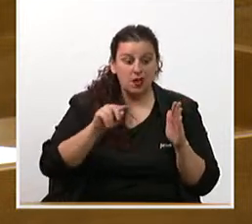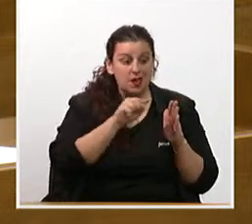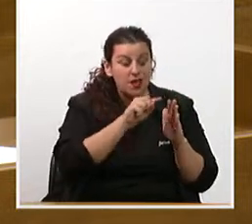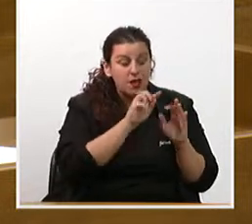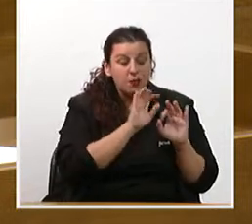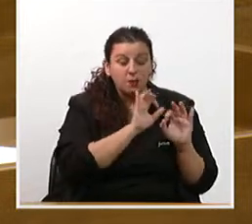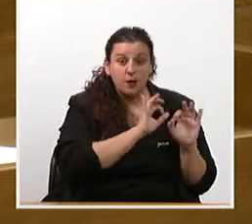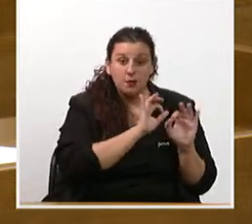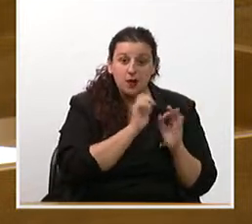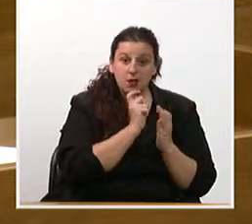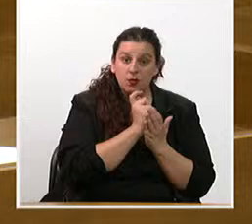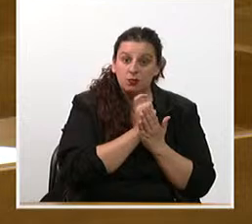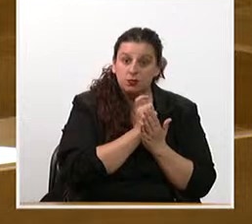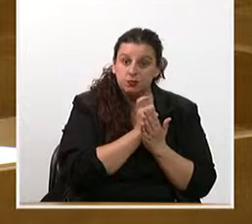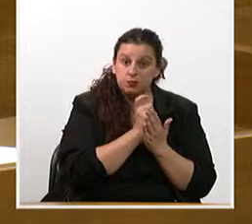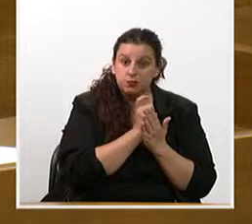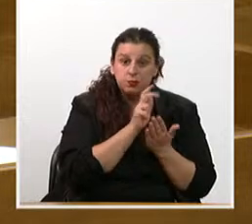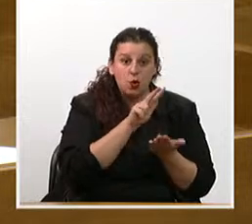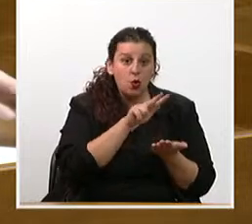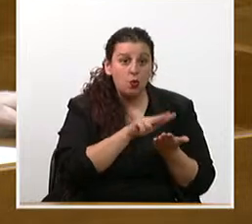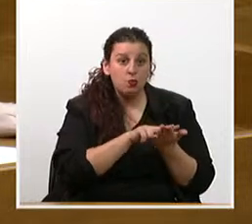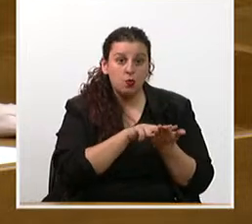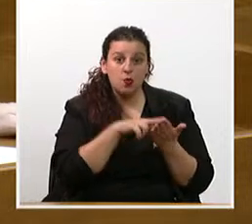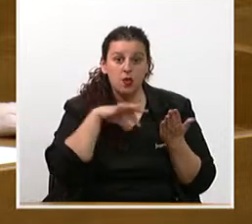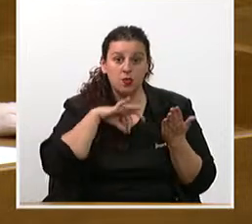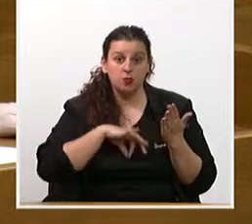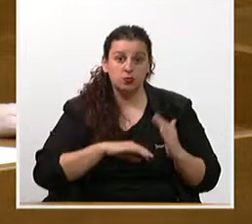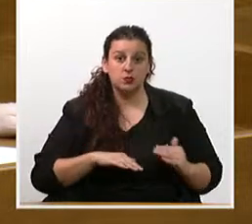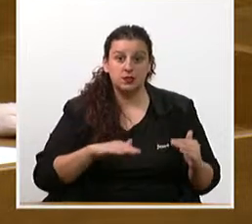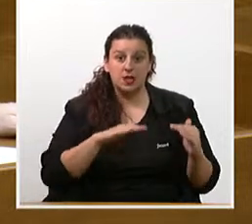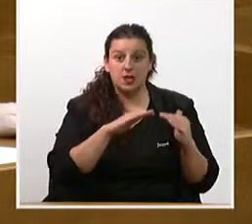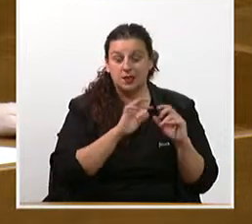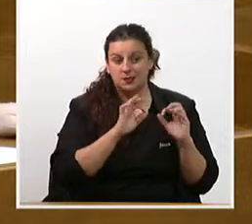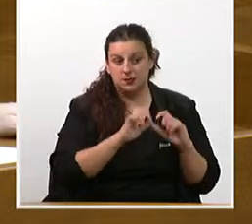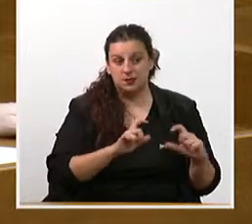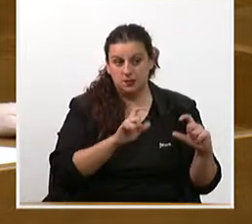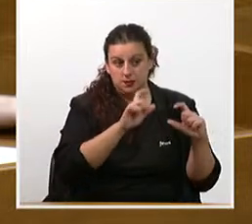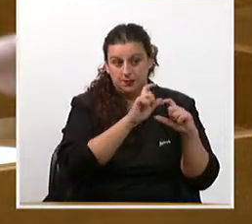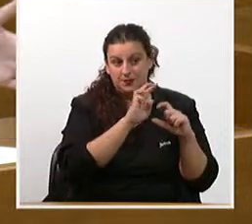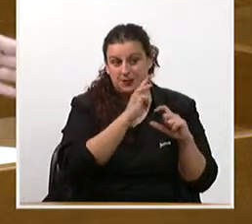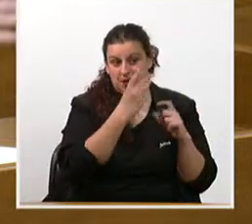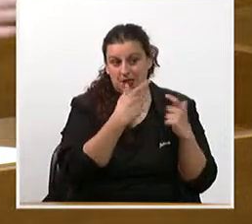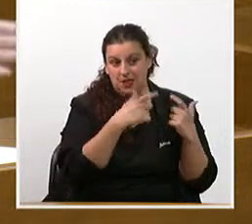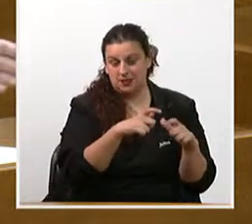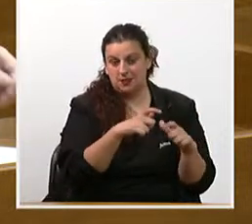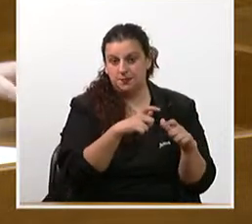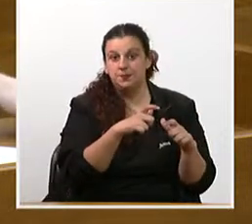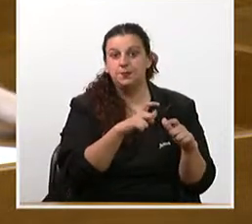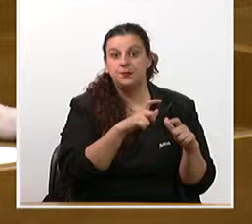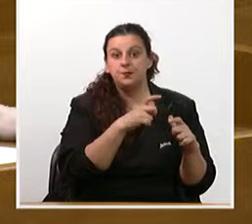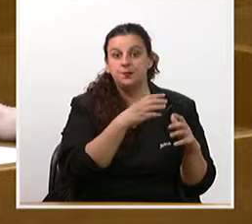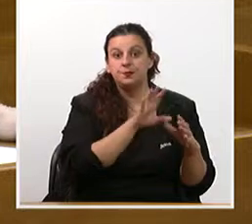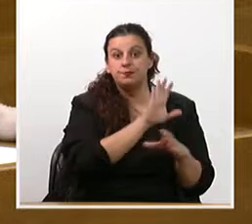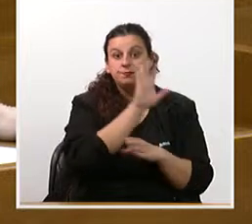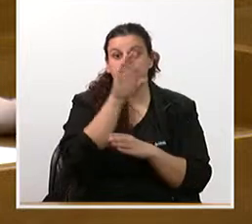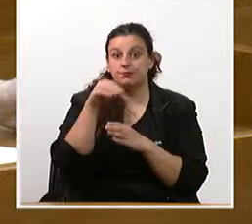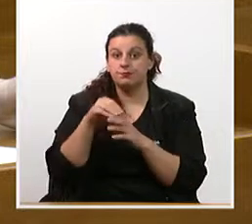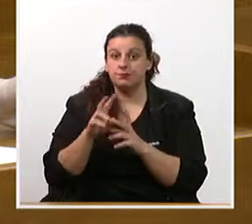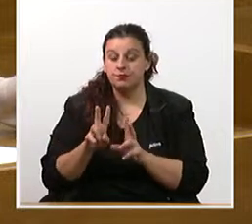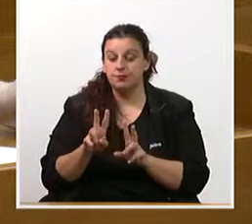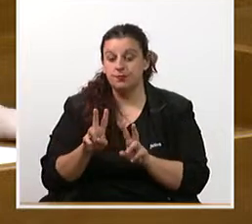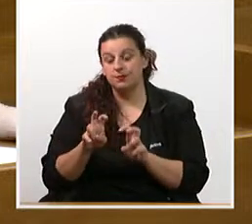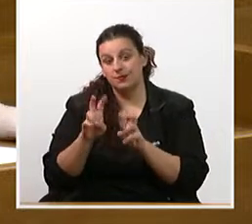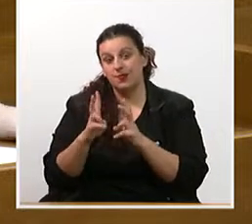pagar este esta homologación salarial de acción concertada de Tercer sector y lo traspasan al capítulo 2